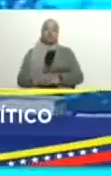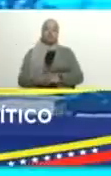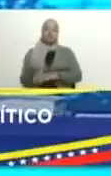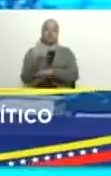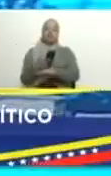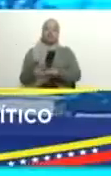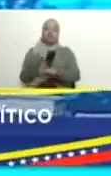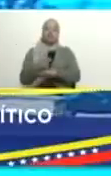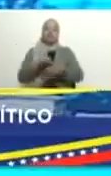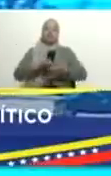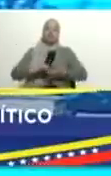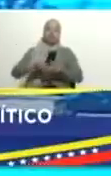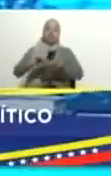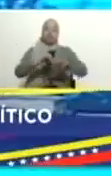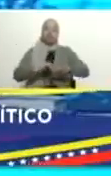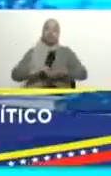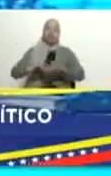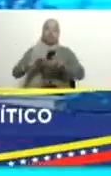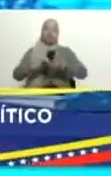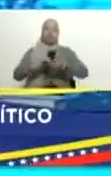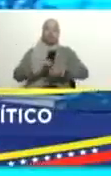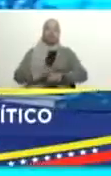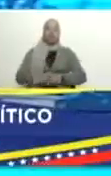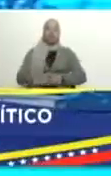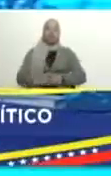el gobernador de Trujillo.